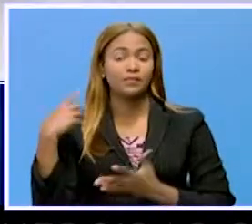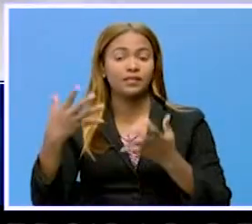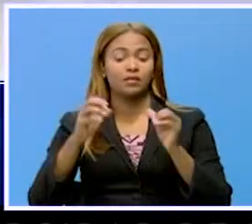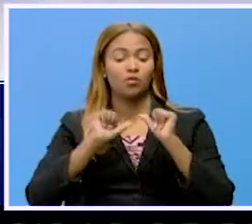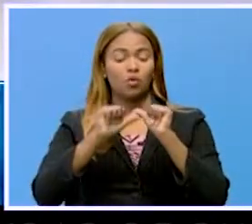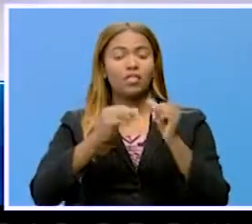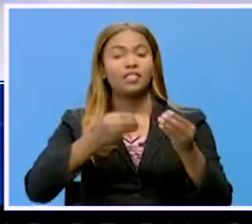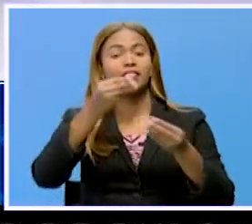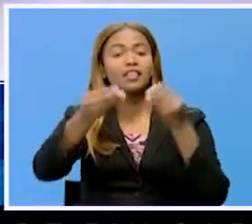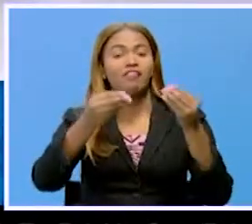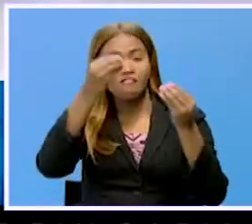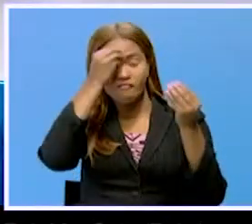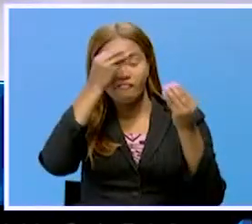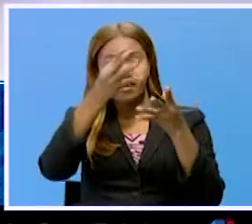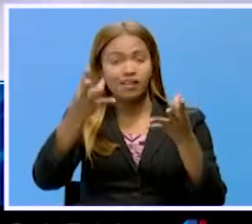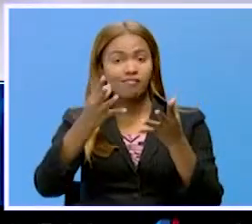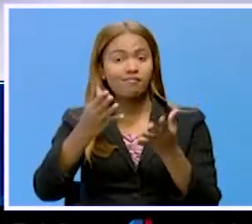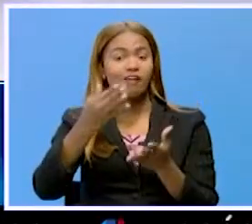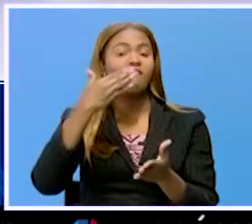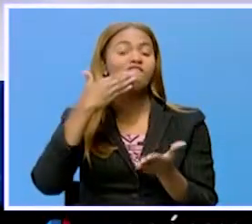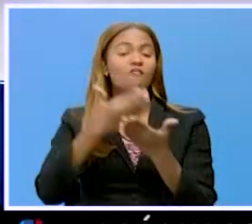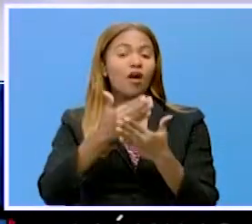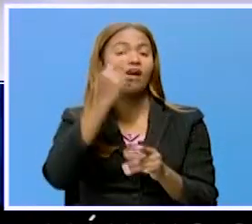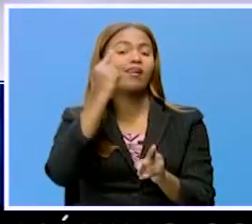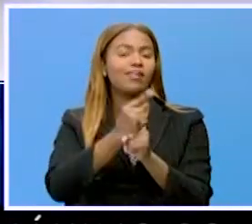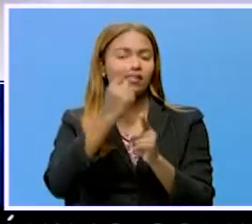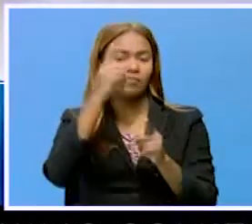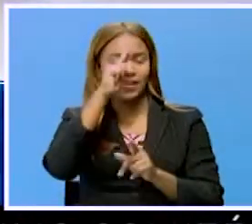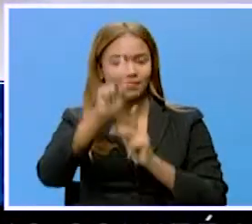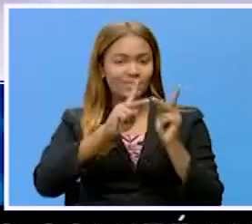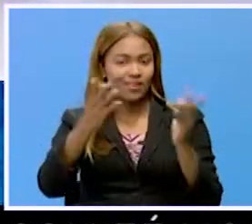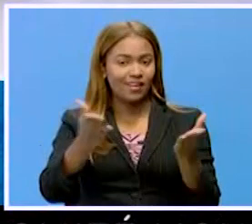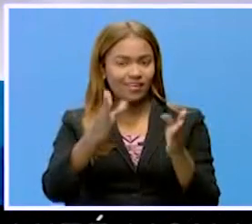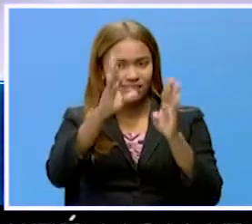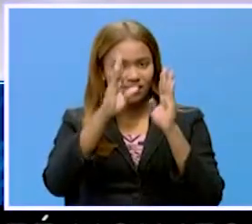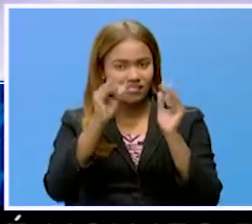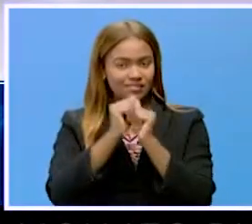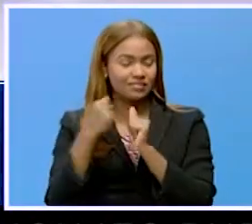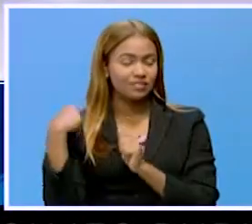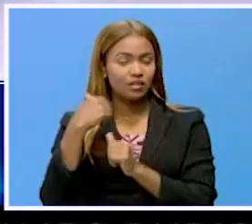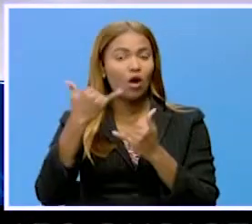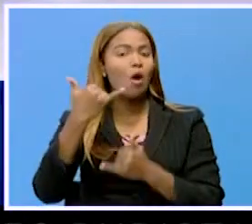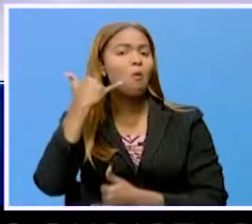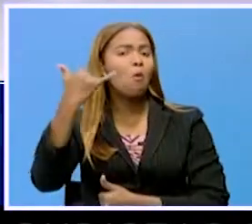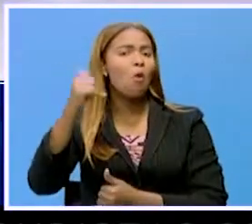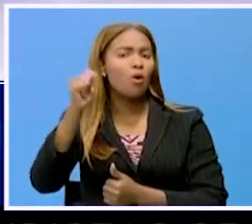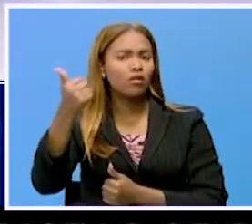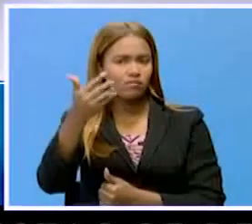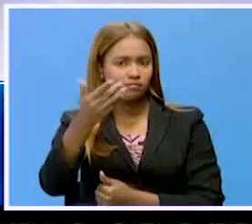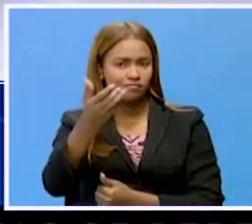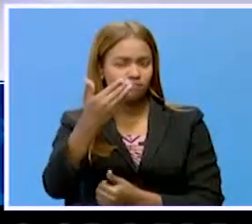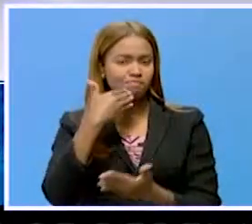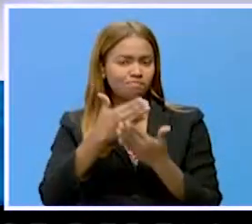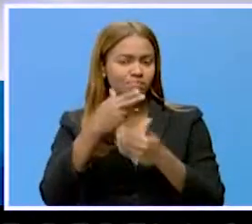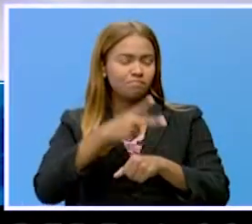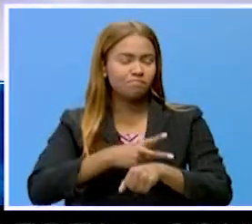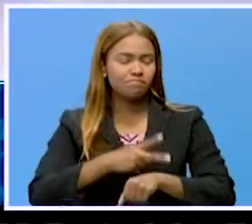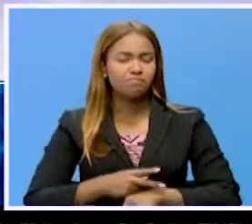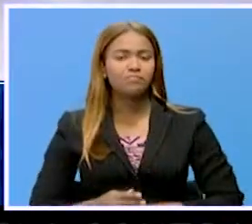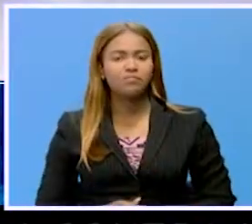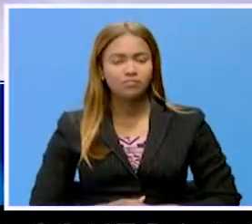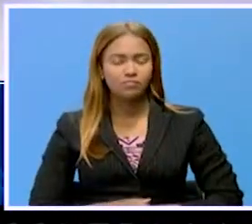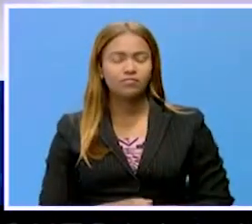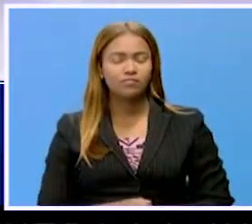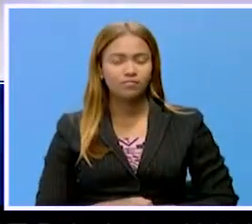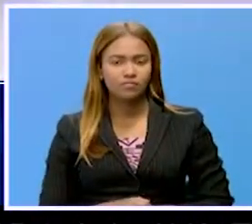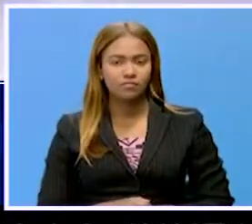continuar otorgando información veraz y oportuna a nuestra gente, así que seguimos recibiendo llamadas telefónicas. Adelante, buenas tardes.